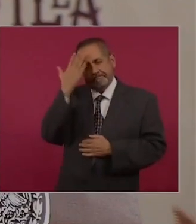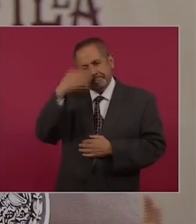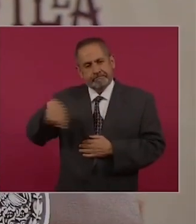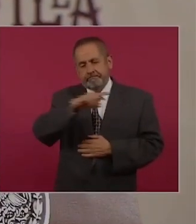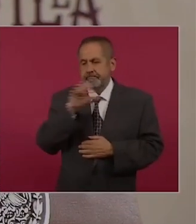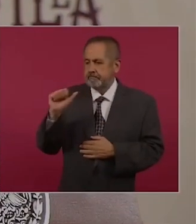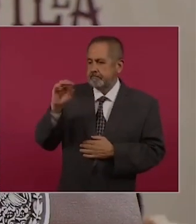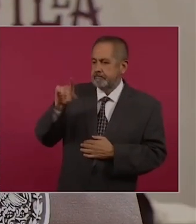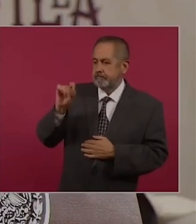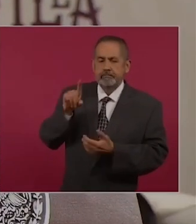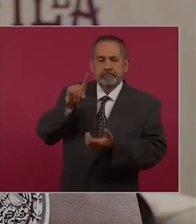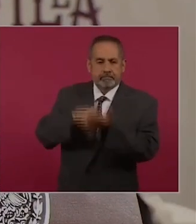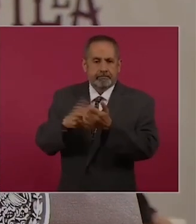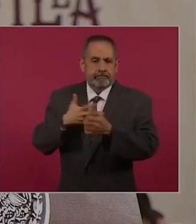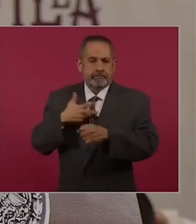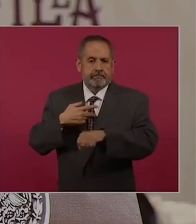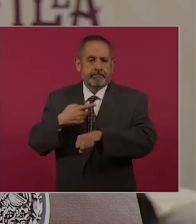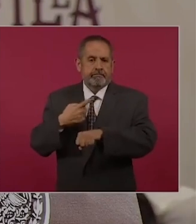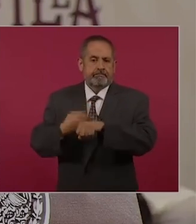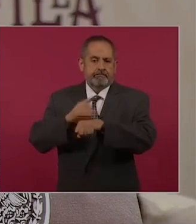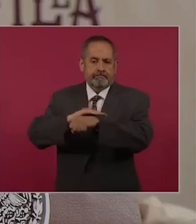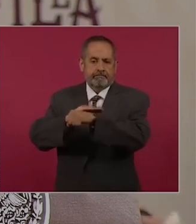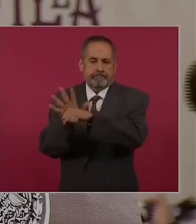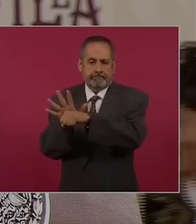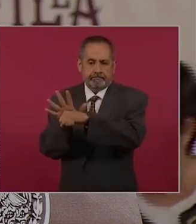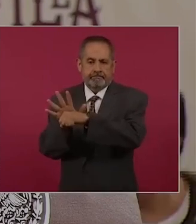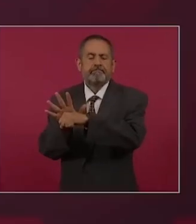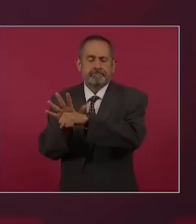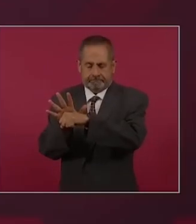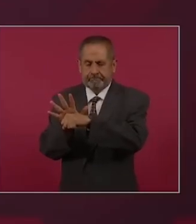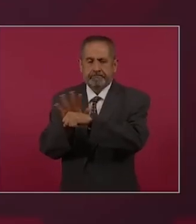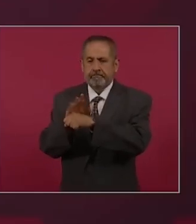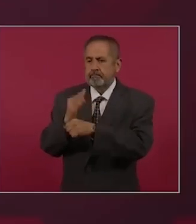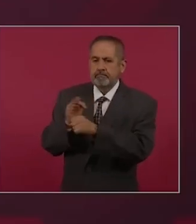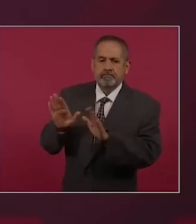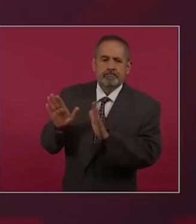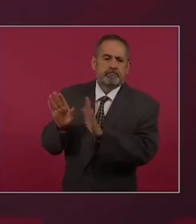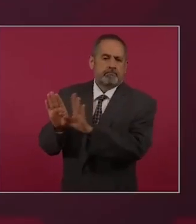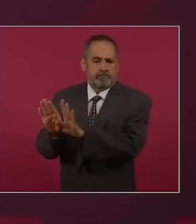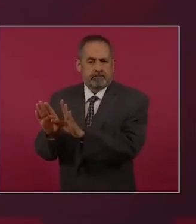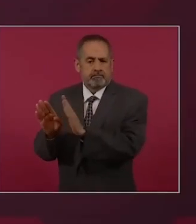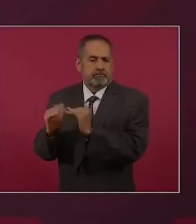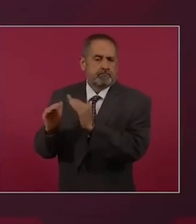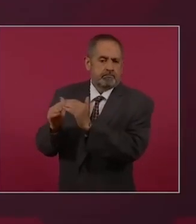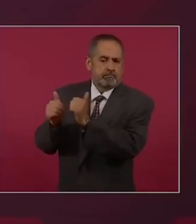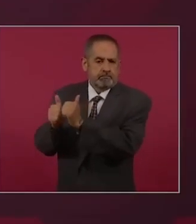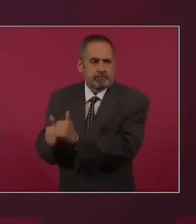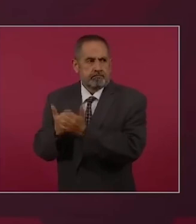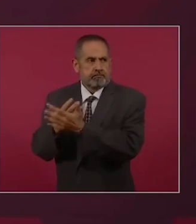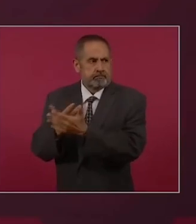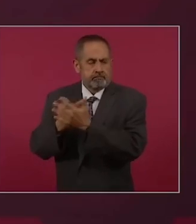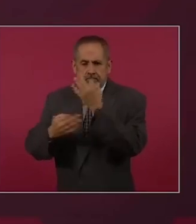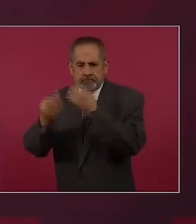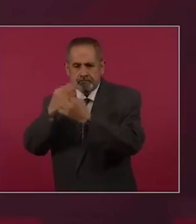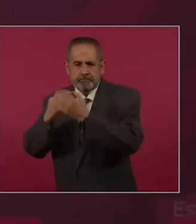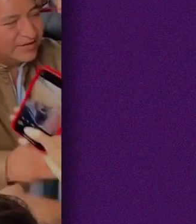Sin duda, a Adán Augusto López Hernández, el secretario de Gobernación, le ha tocado resolver muchos temas del día a día del